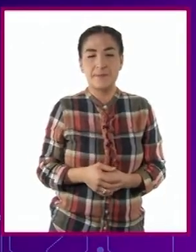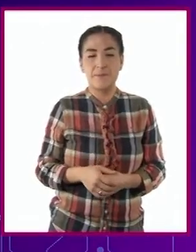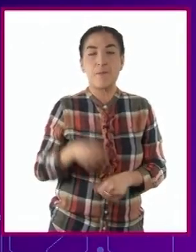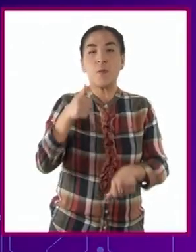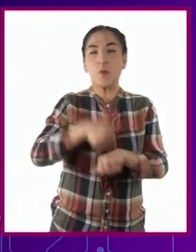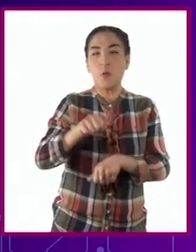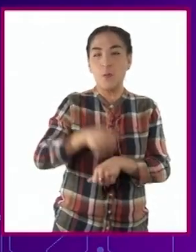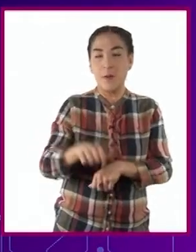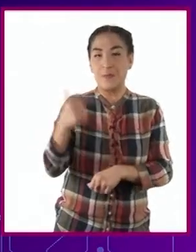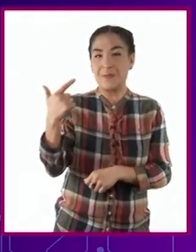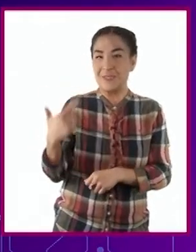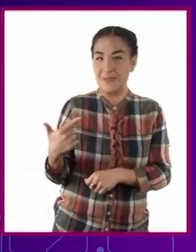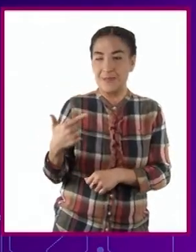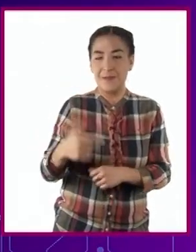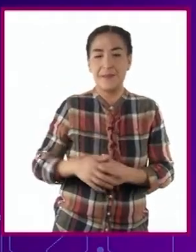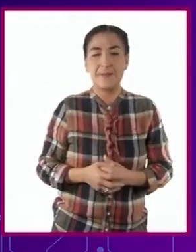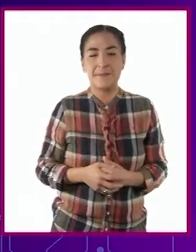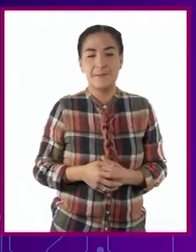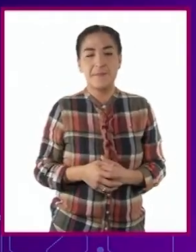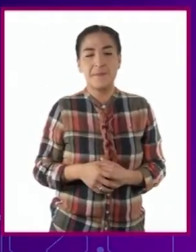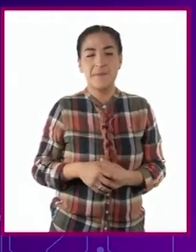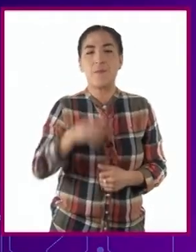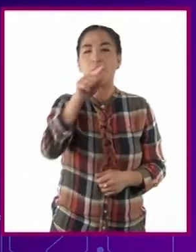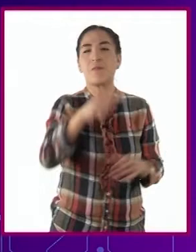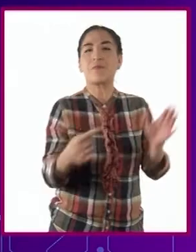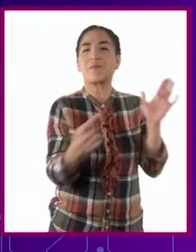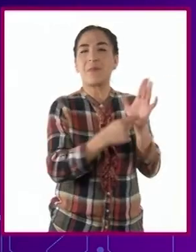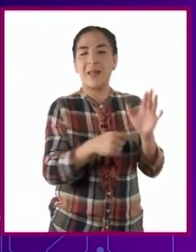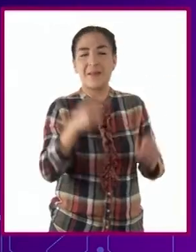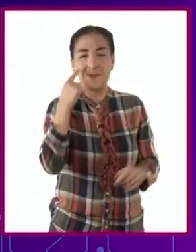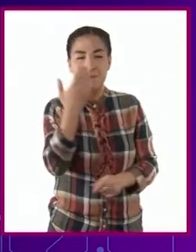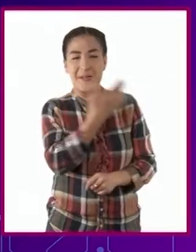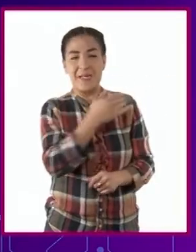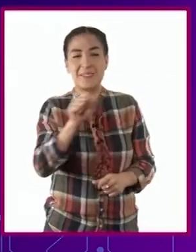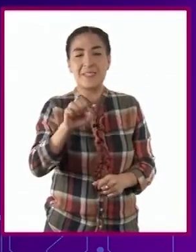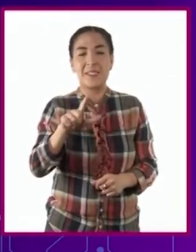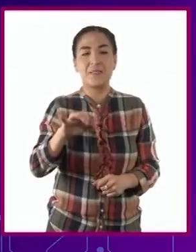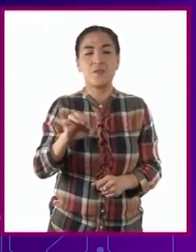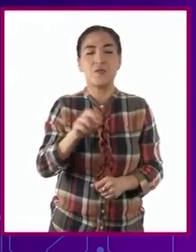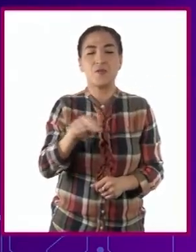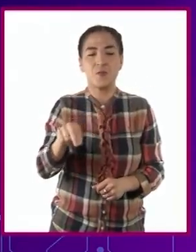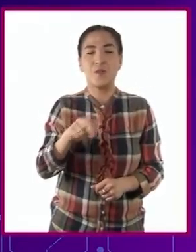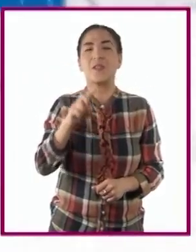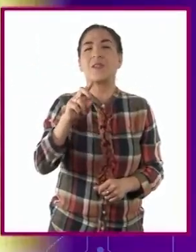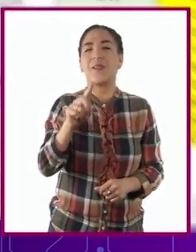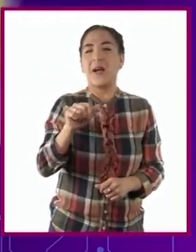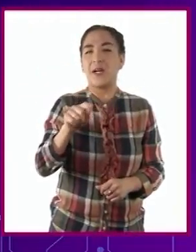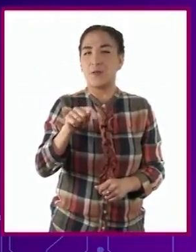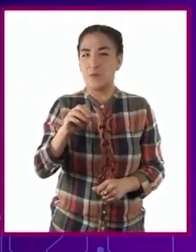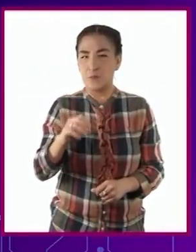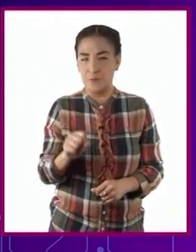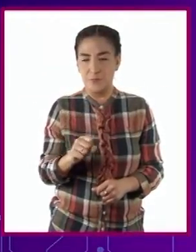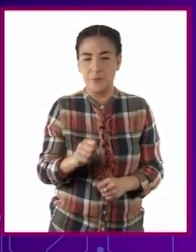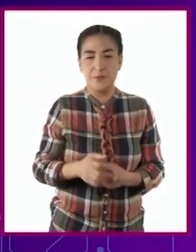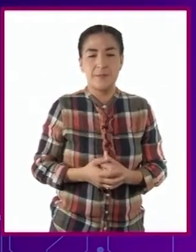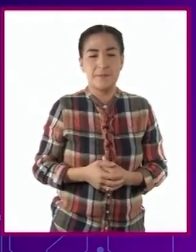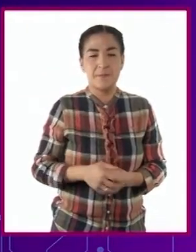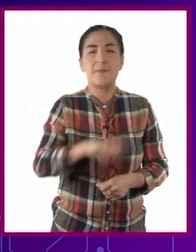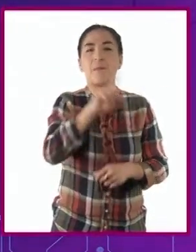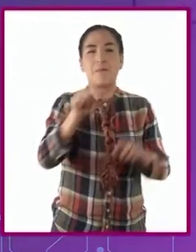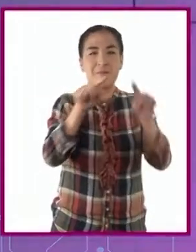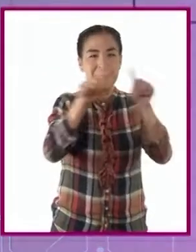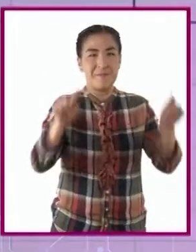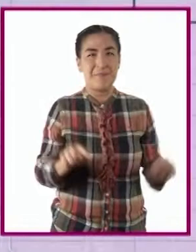con el número 7, elegimos Seleccionar datos. Entonces, se muestra una ventana